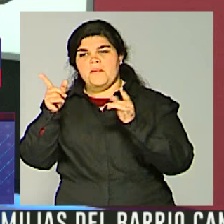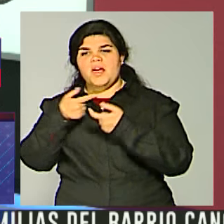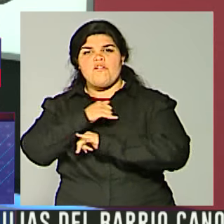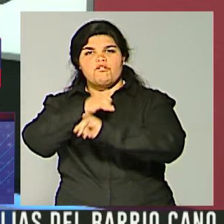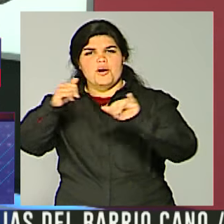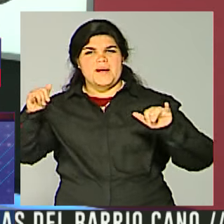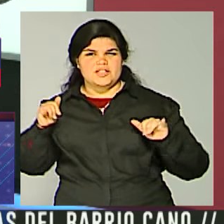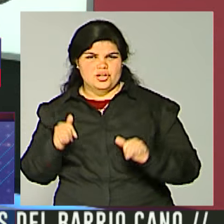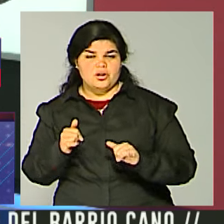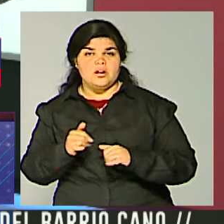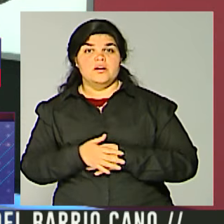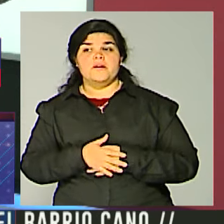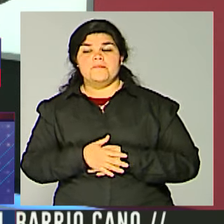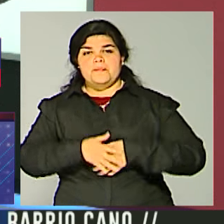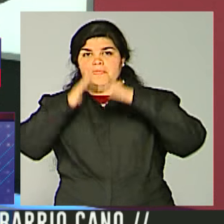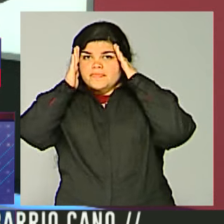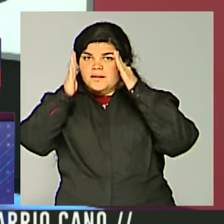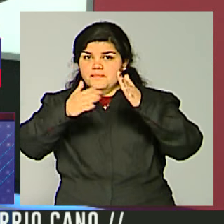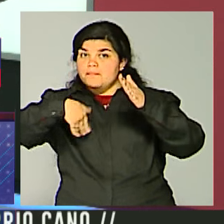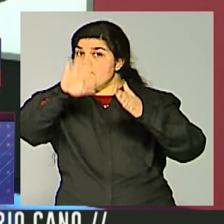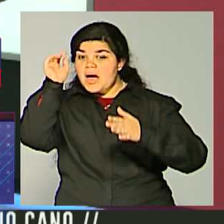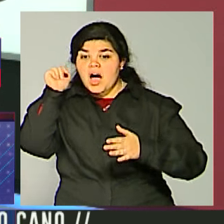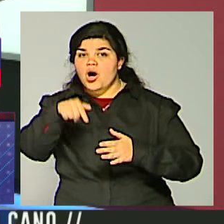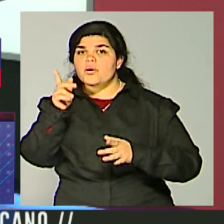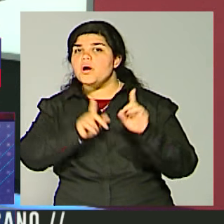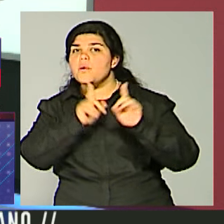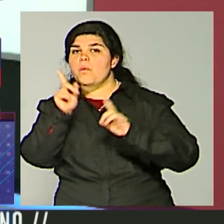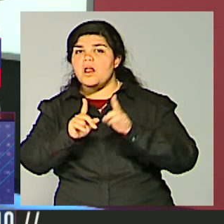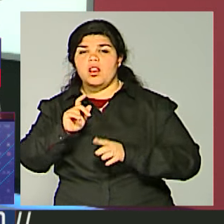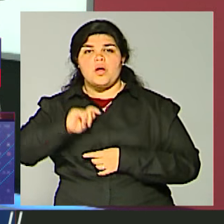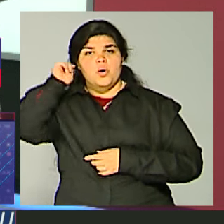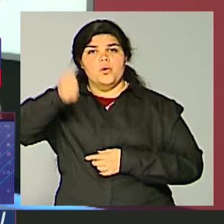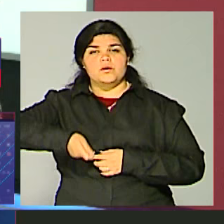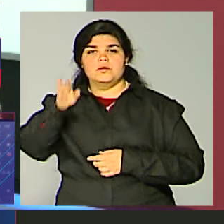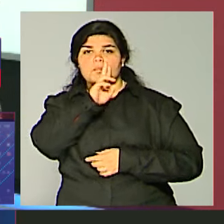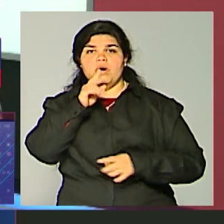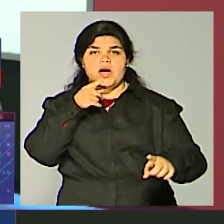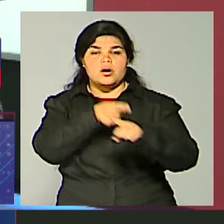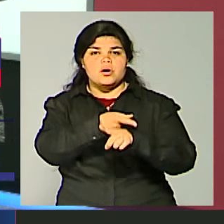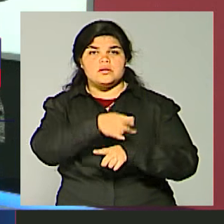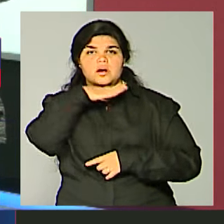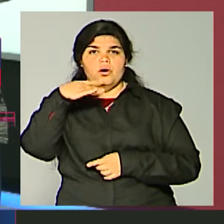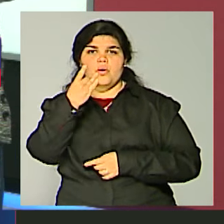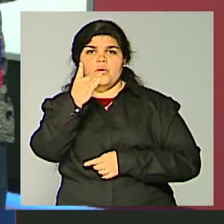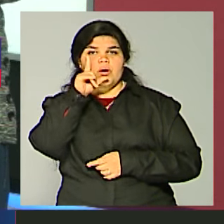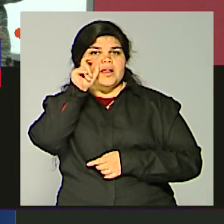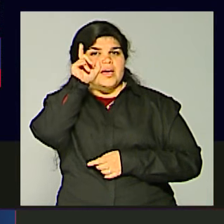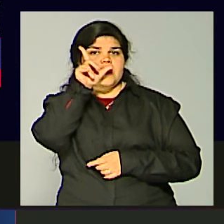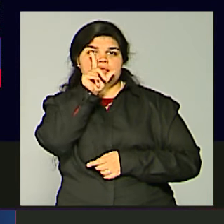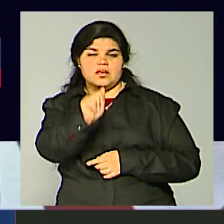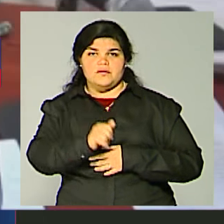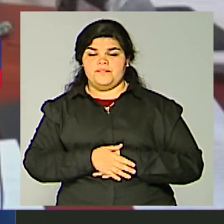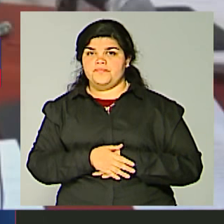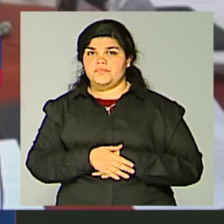bueno, abocándonos a lo que nos importa en este caso, que es el juicio a Julieta Silva, lo que les puedo decir es que, bueno, Julieta durante